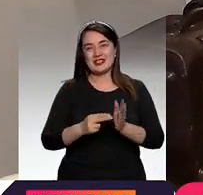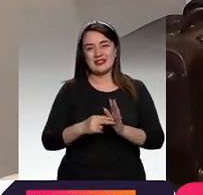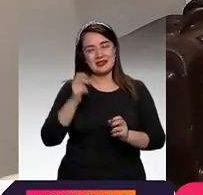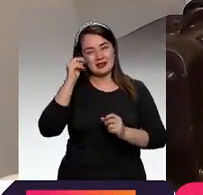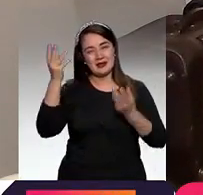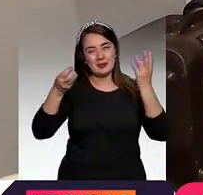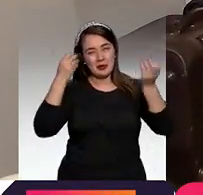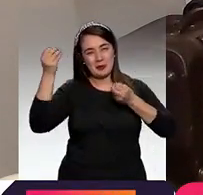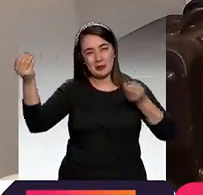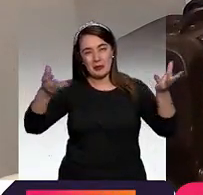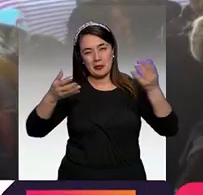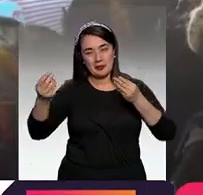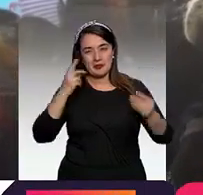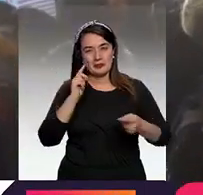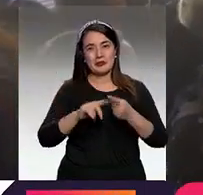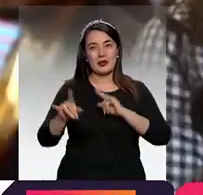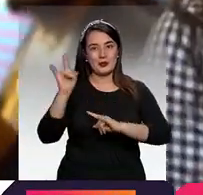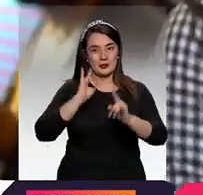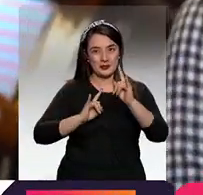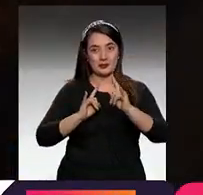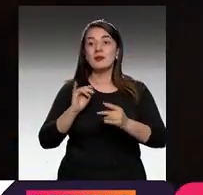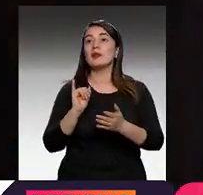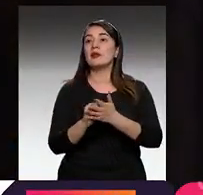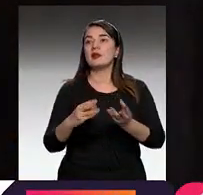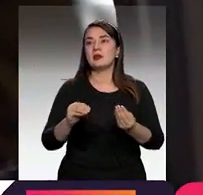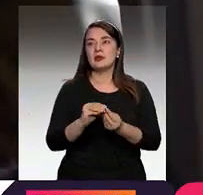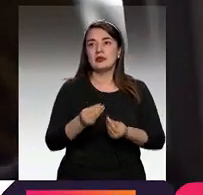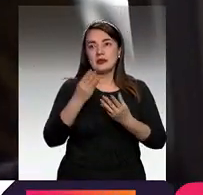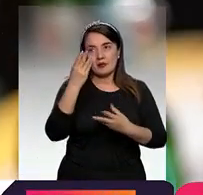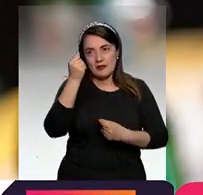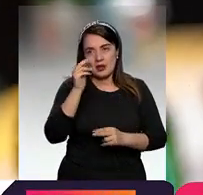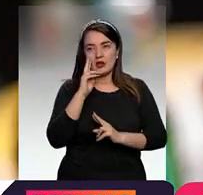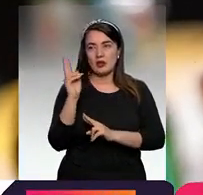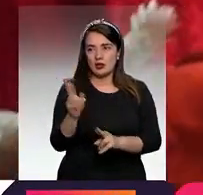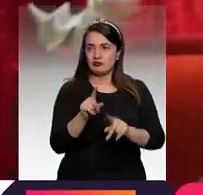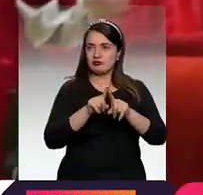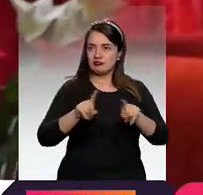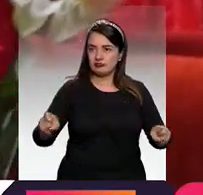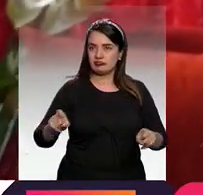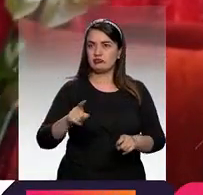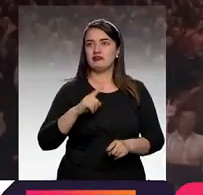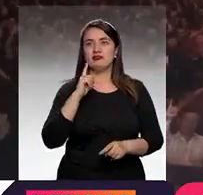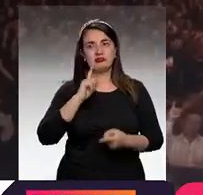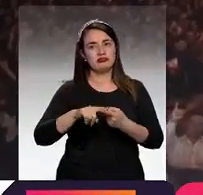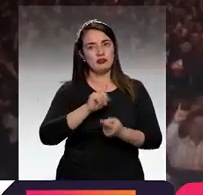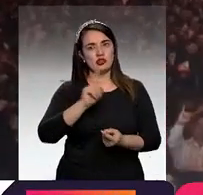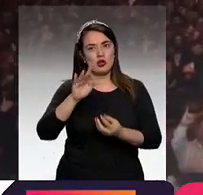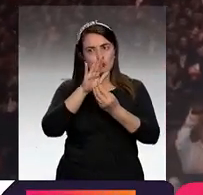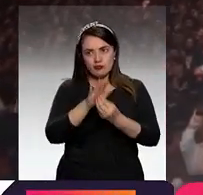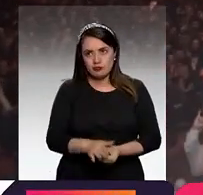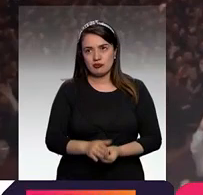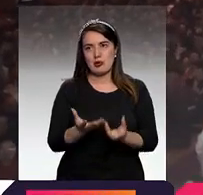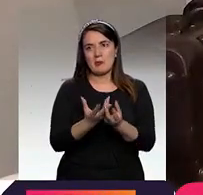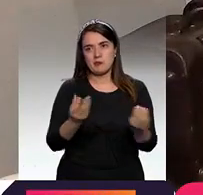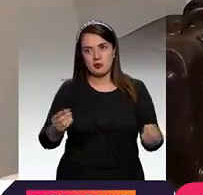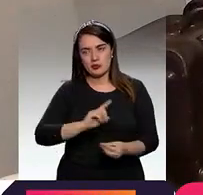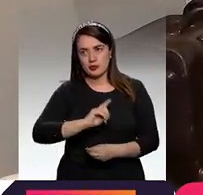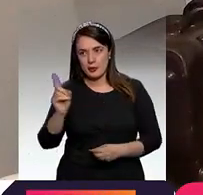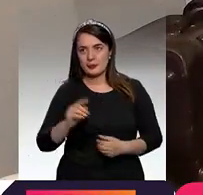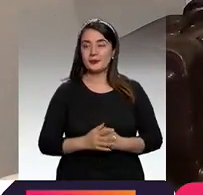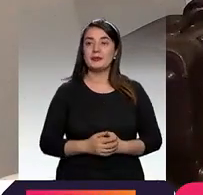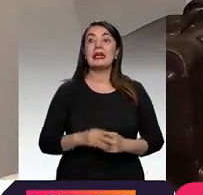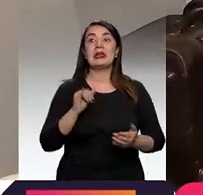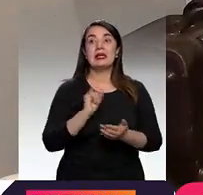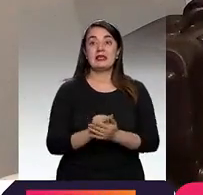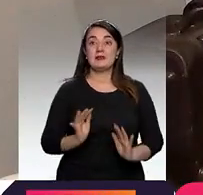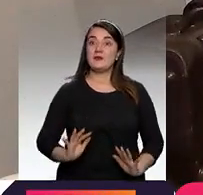de Realización Audiovisual. Un escenario que plantea valores como el respeto a la diferencia, rechaza la exclusión y la polarización. Esta